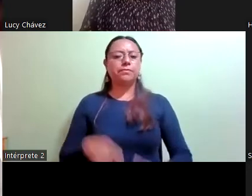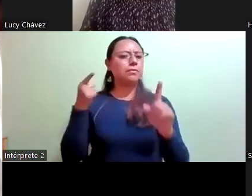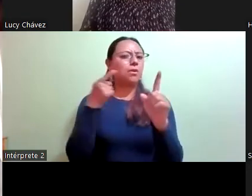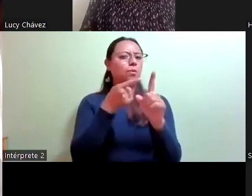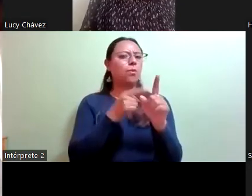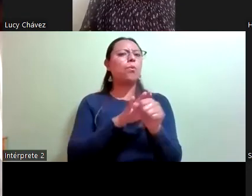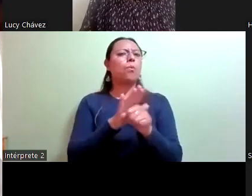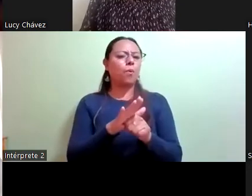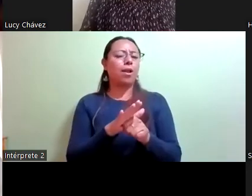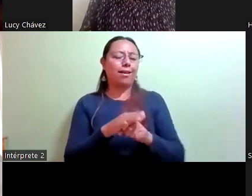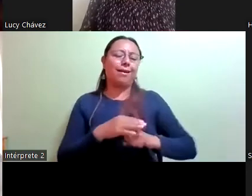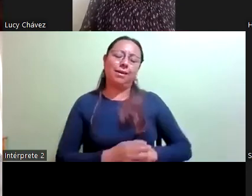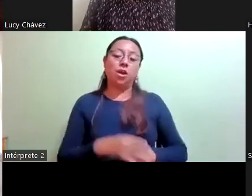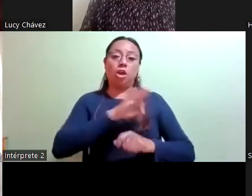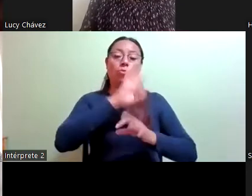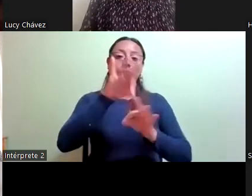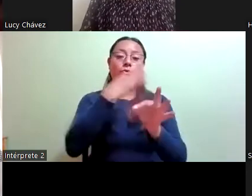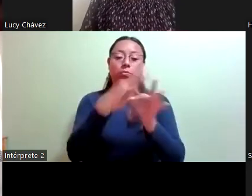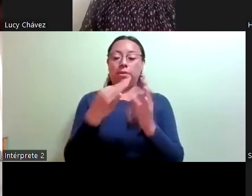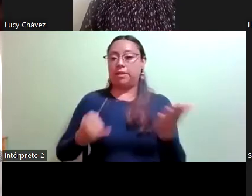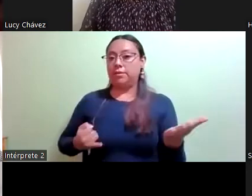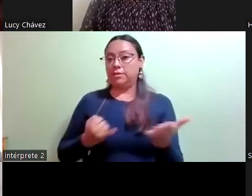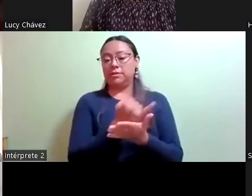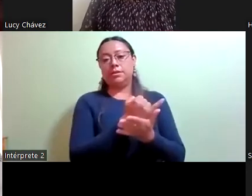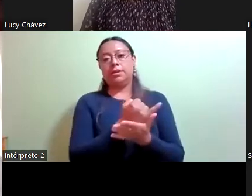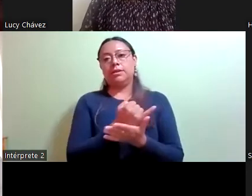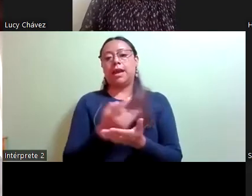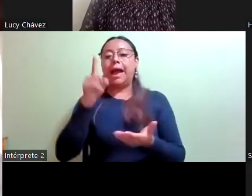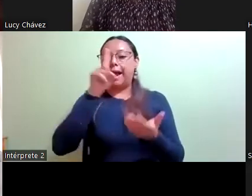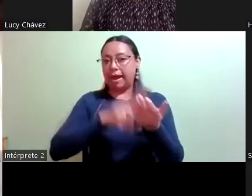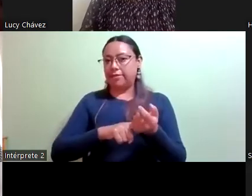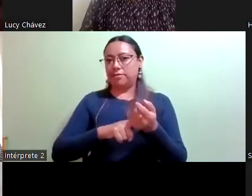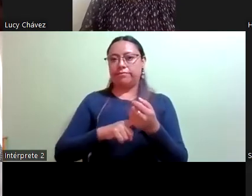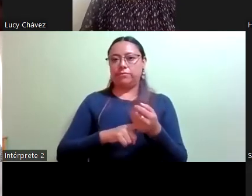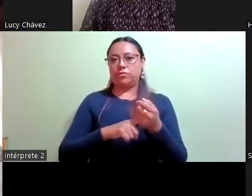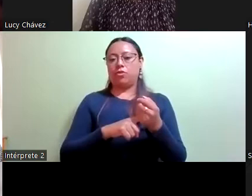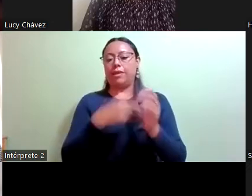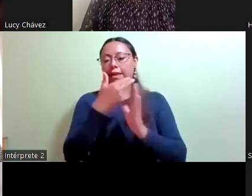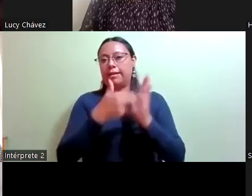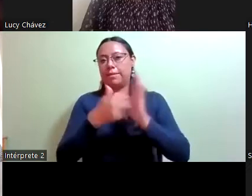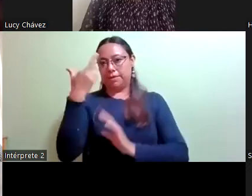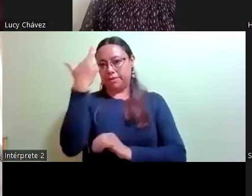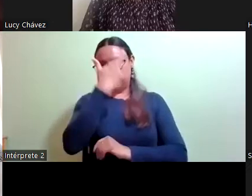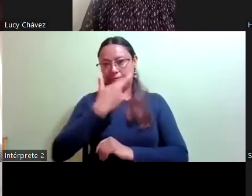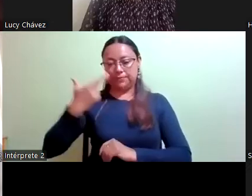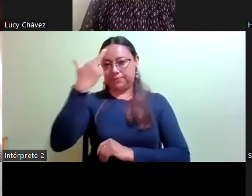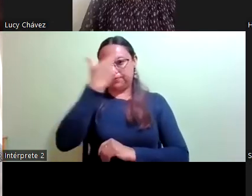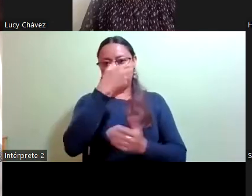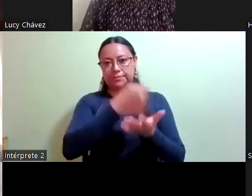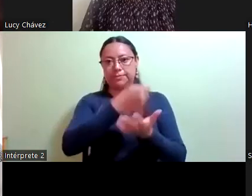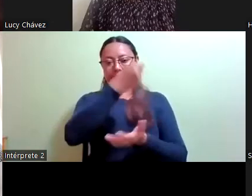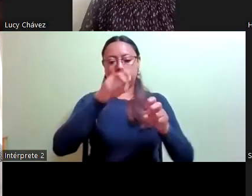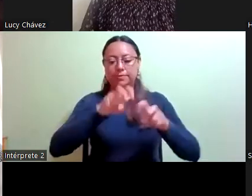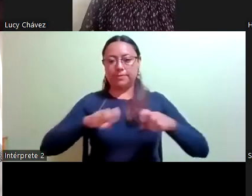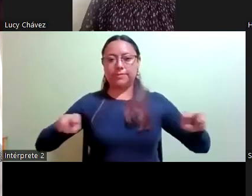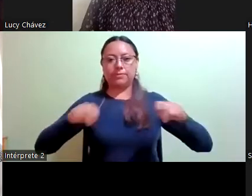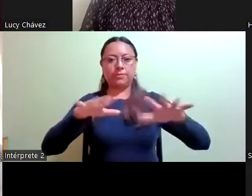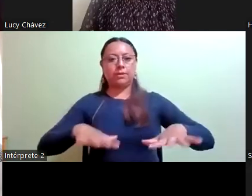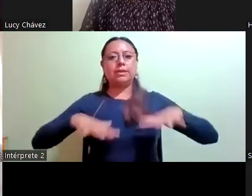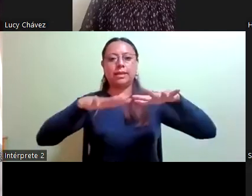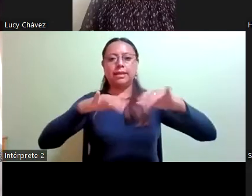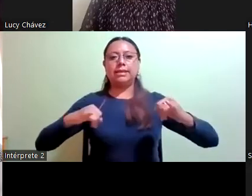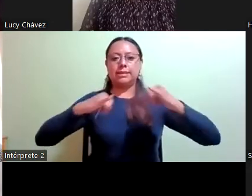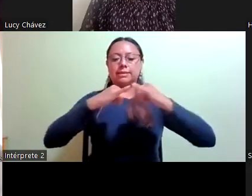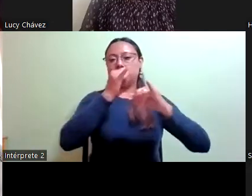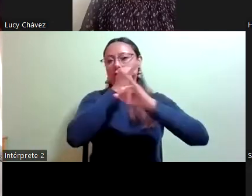dar cumplimiento a la resolución dictada dentro del recurso de revisión mencionado, aprobada por el Pleno del Instituto de Transparencia, Acceso